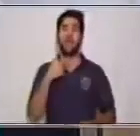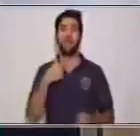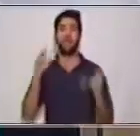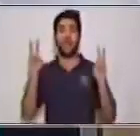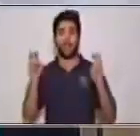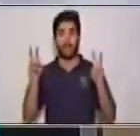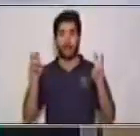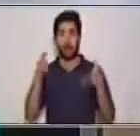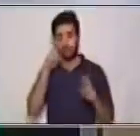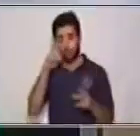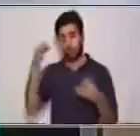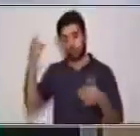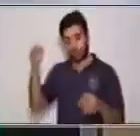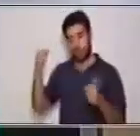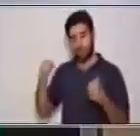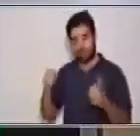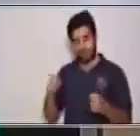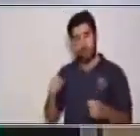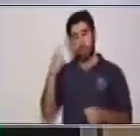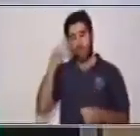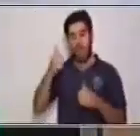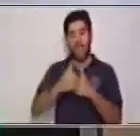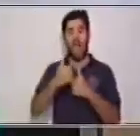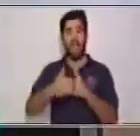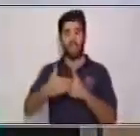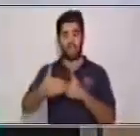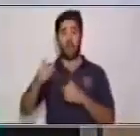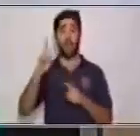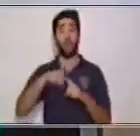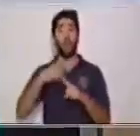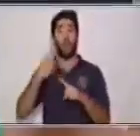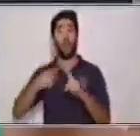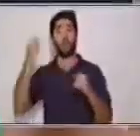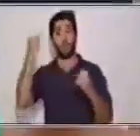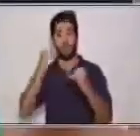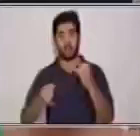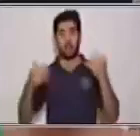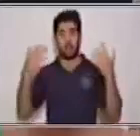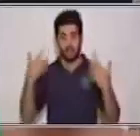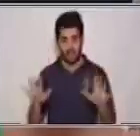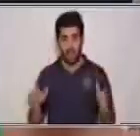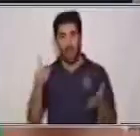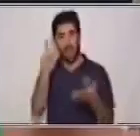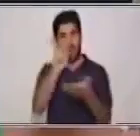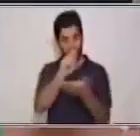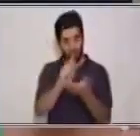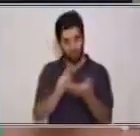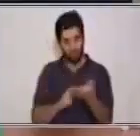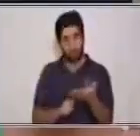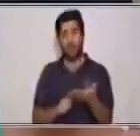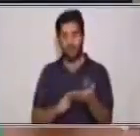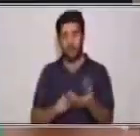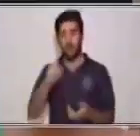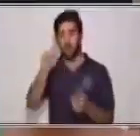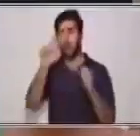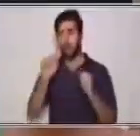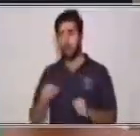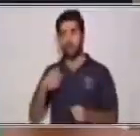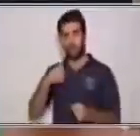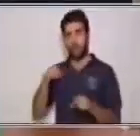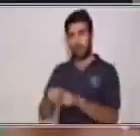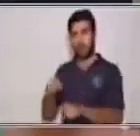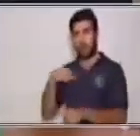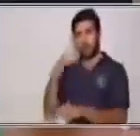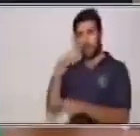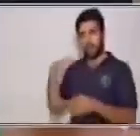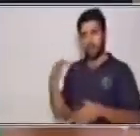hojas para que puedas avanzar. Al terminar tu hoja, puedes colocarla, mira, yo la he